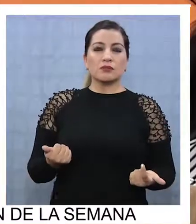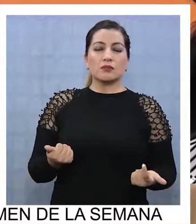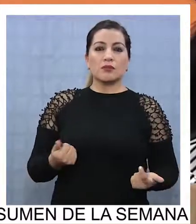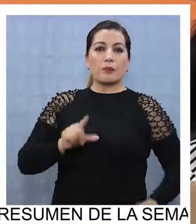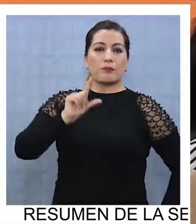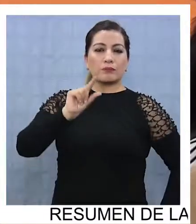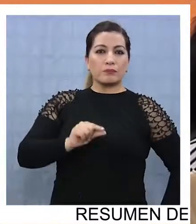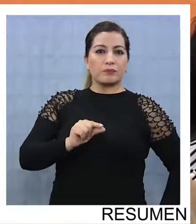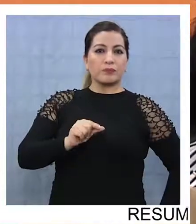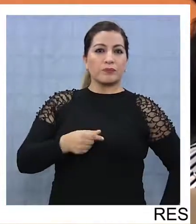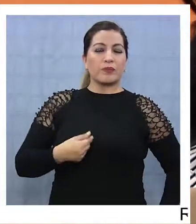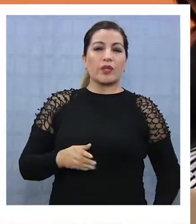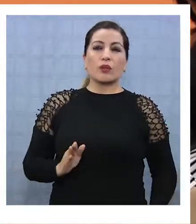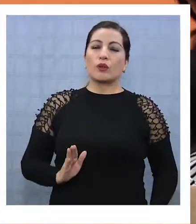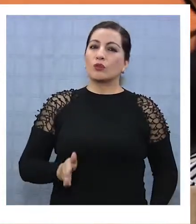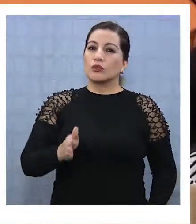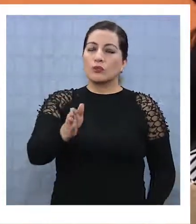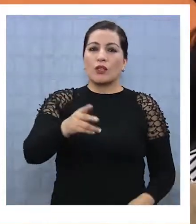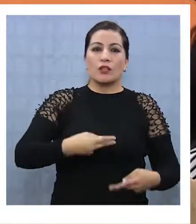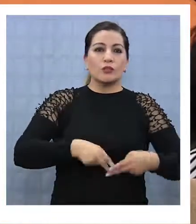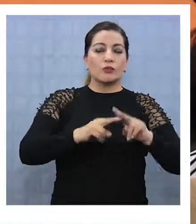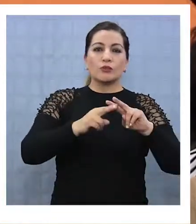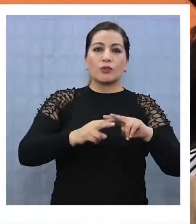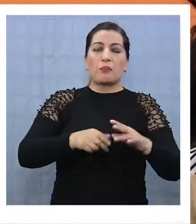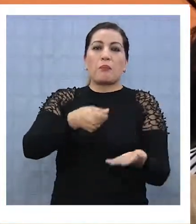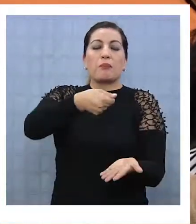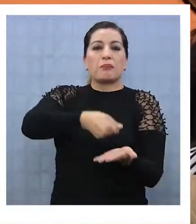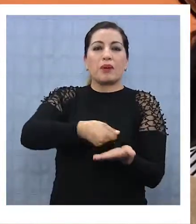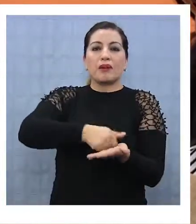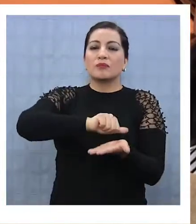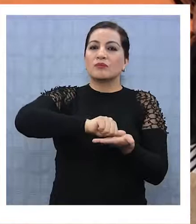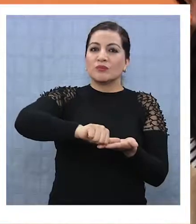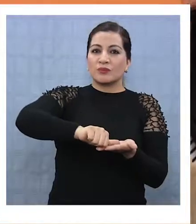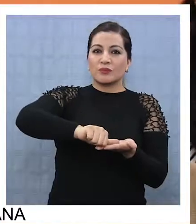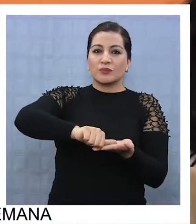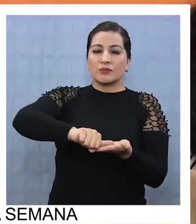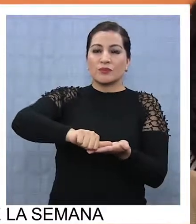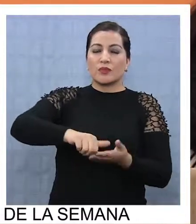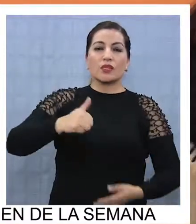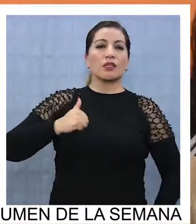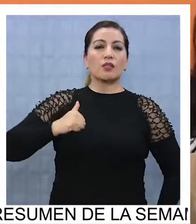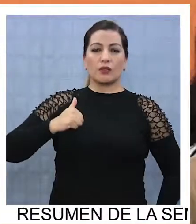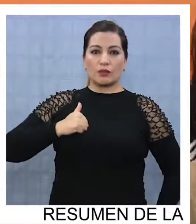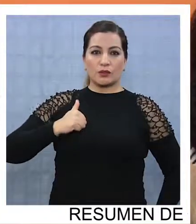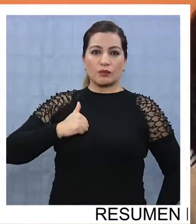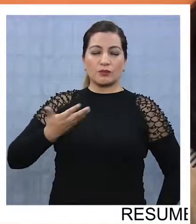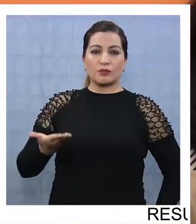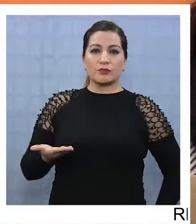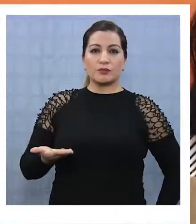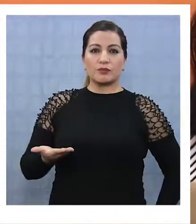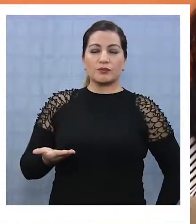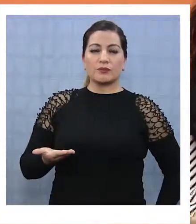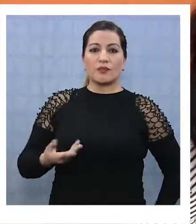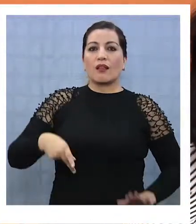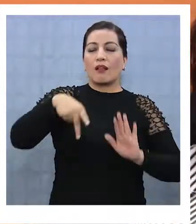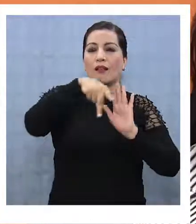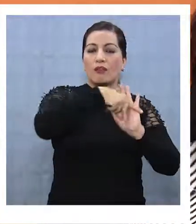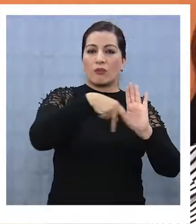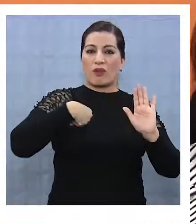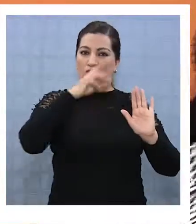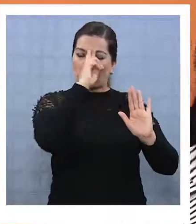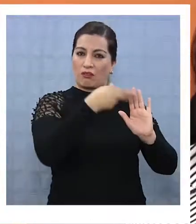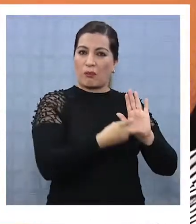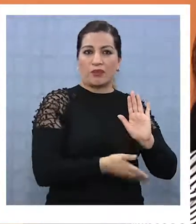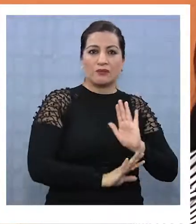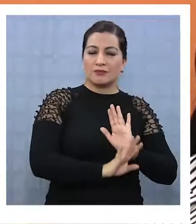parece que es mucho más beneficioso seguir construyendo y pagar una multa que cumplir la